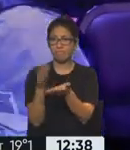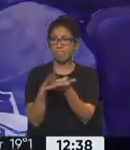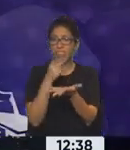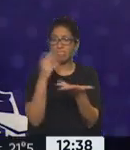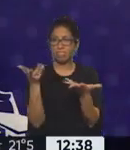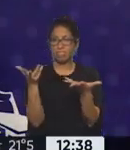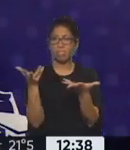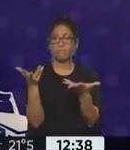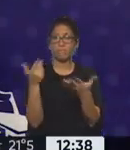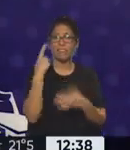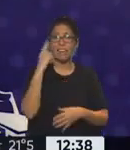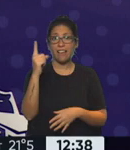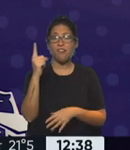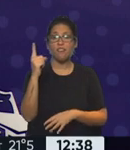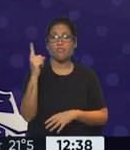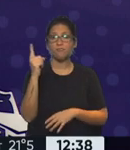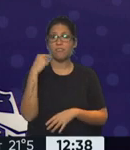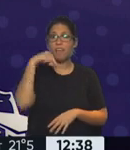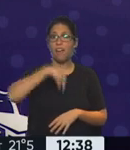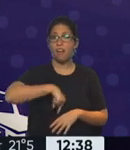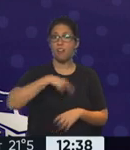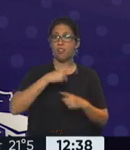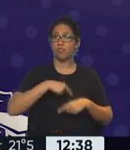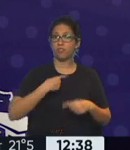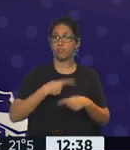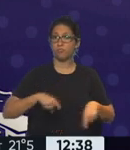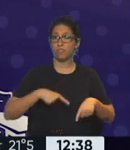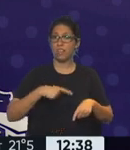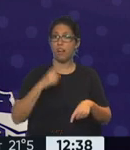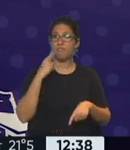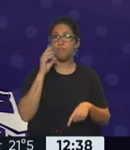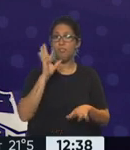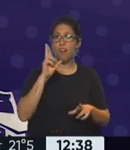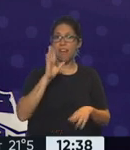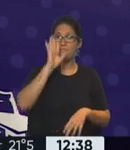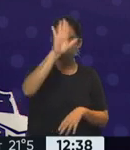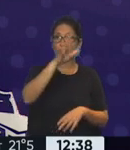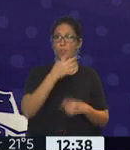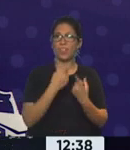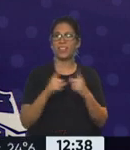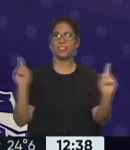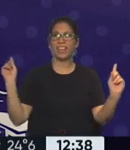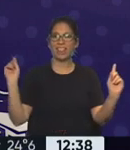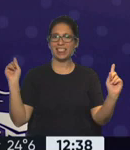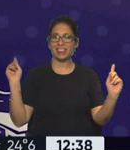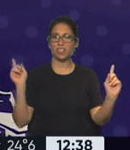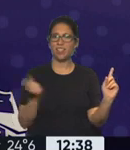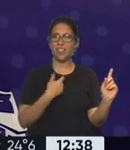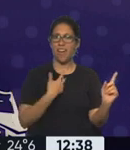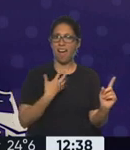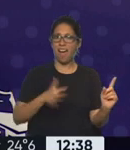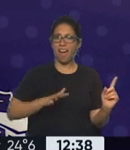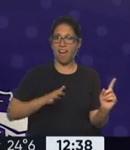lugar a que lo que hago ahora pueda ser una cosa muy distinta próximamente, entonces eso me mantiene entusiasmado,